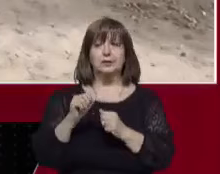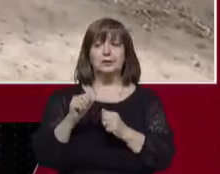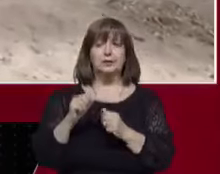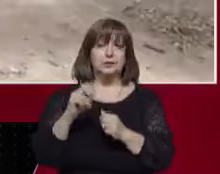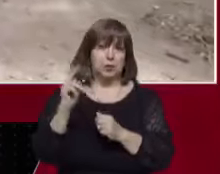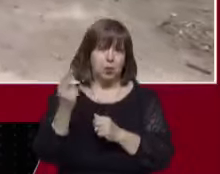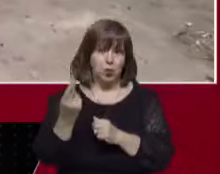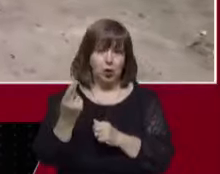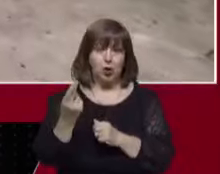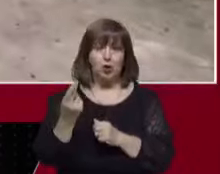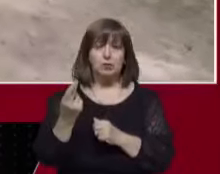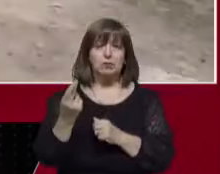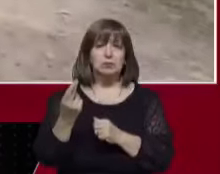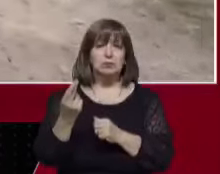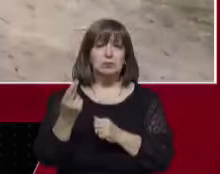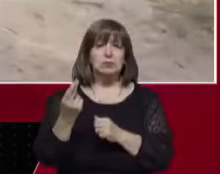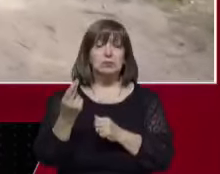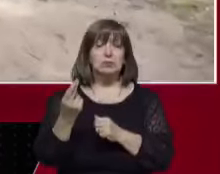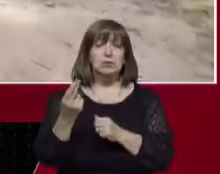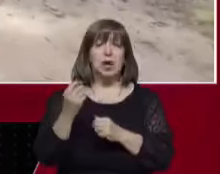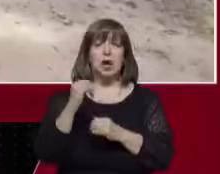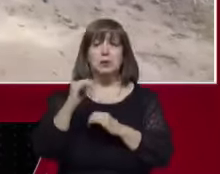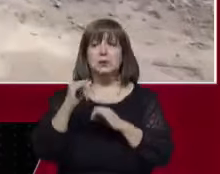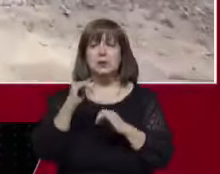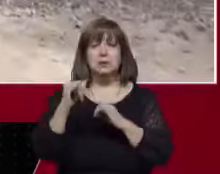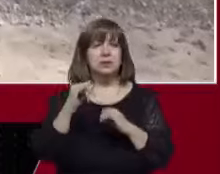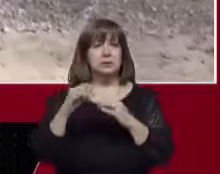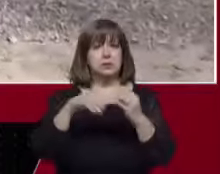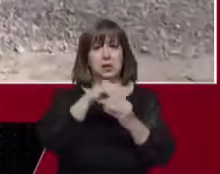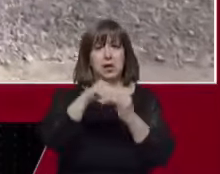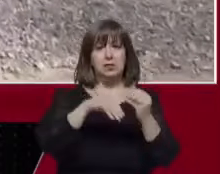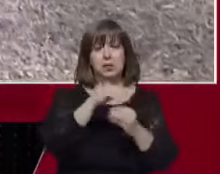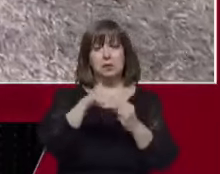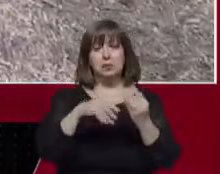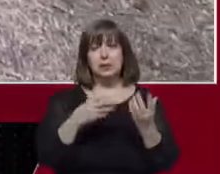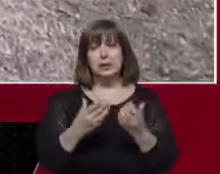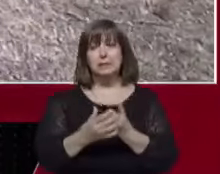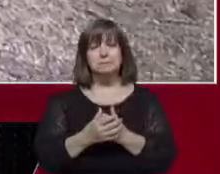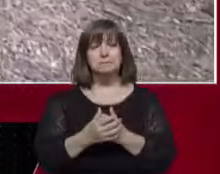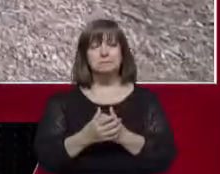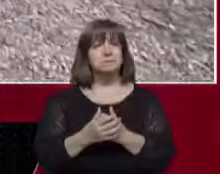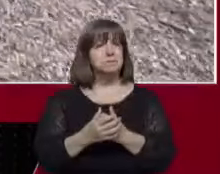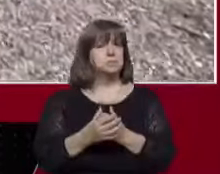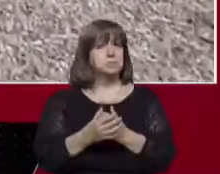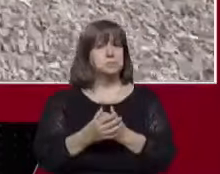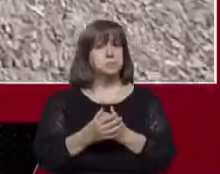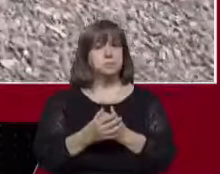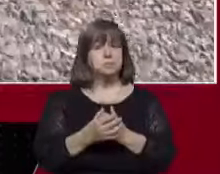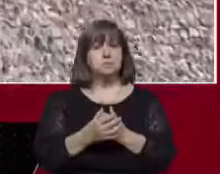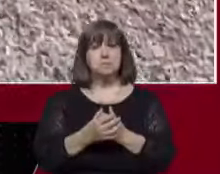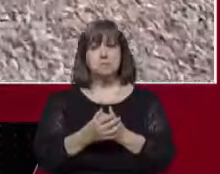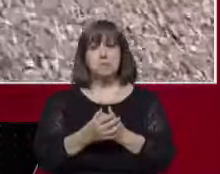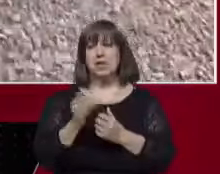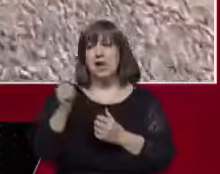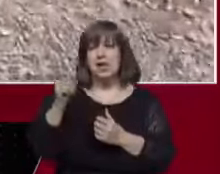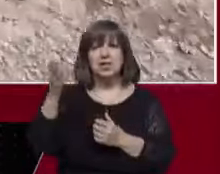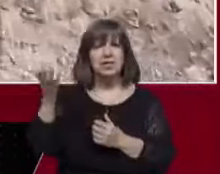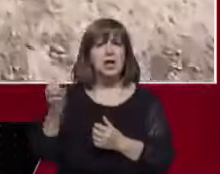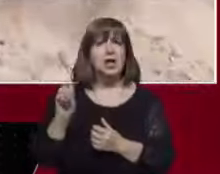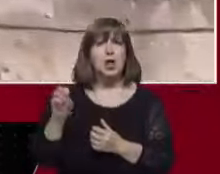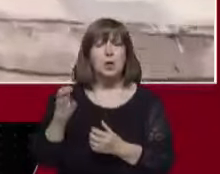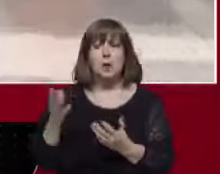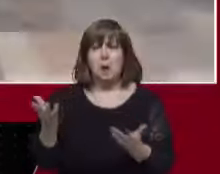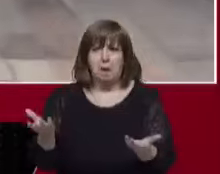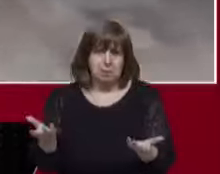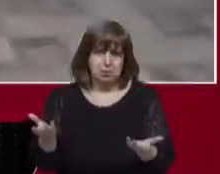quién eran los familiares, ninguno se presentaba a reconocer el cuerpo. Así que llegó un momento que lo tuvieron que sacar del sillón,